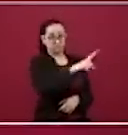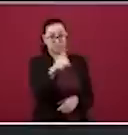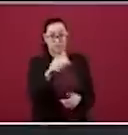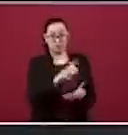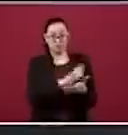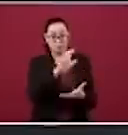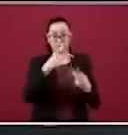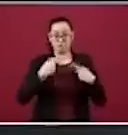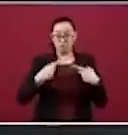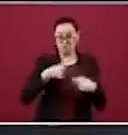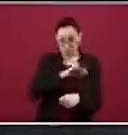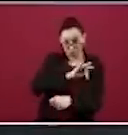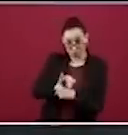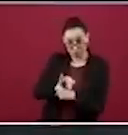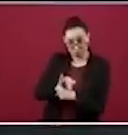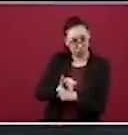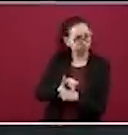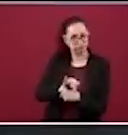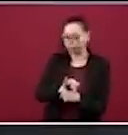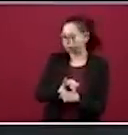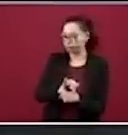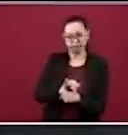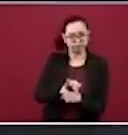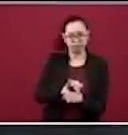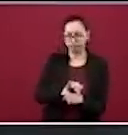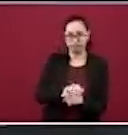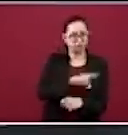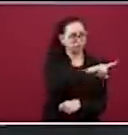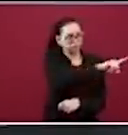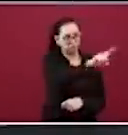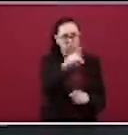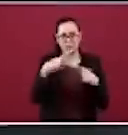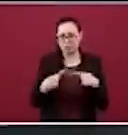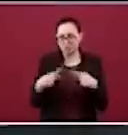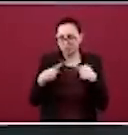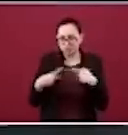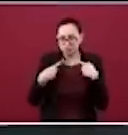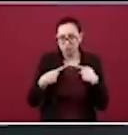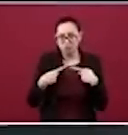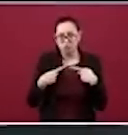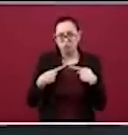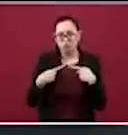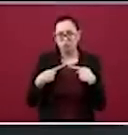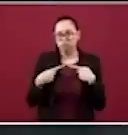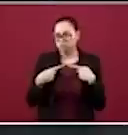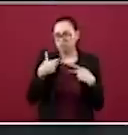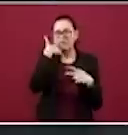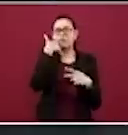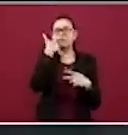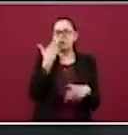no los están protegiendo y los ciudadanos quieren que haya